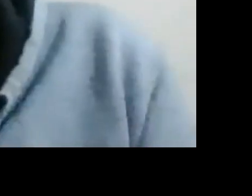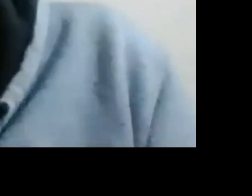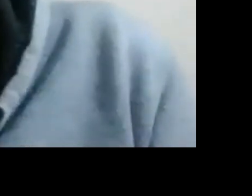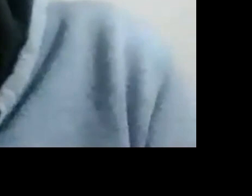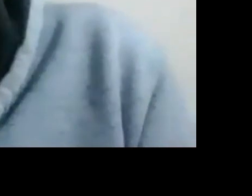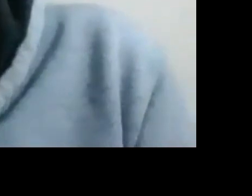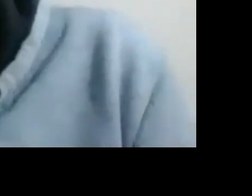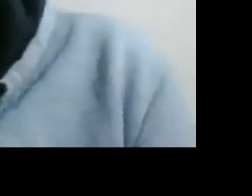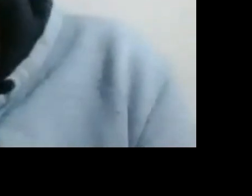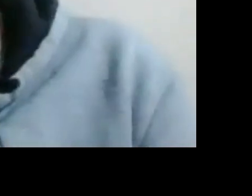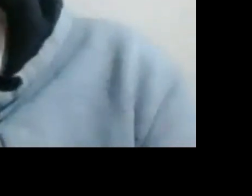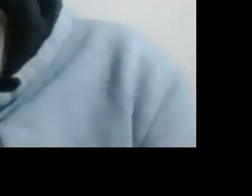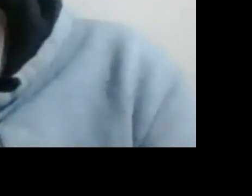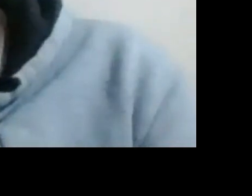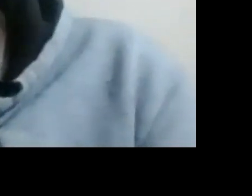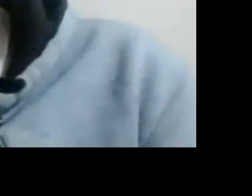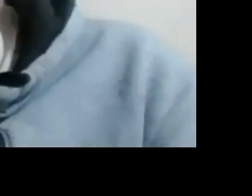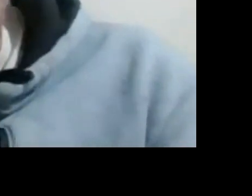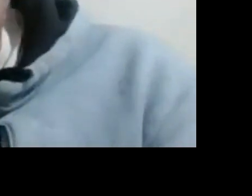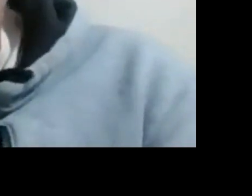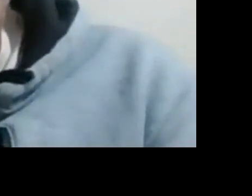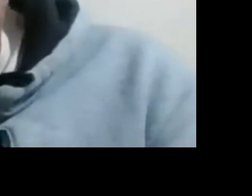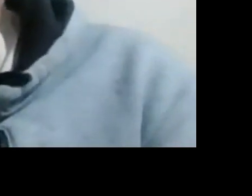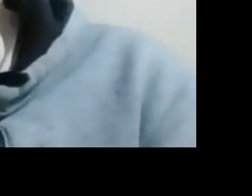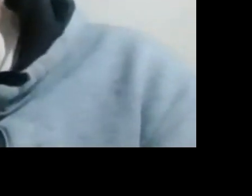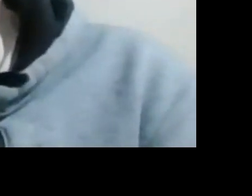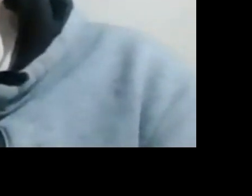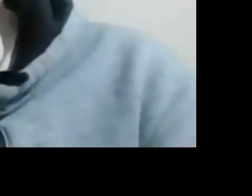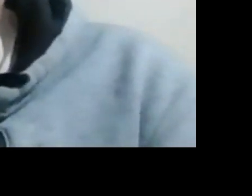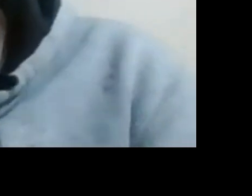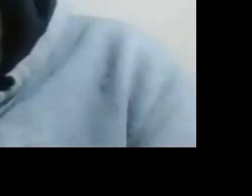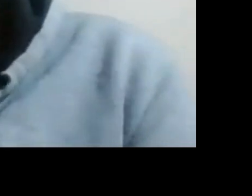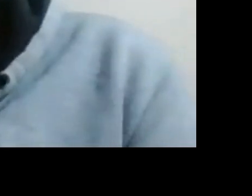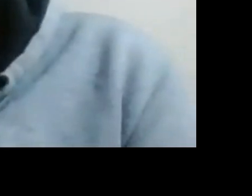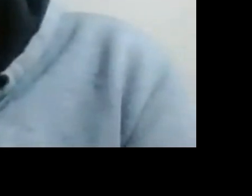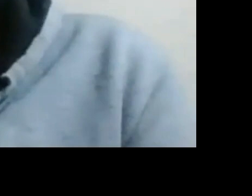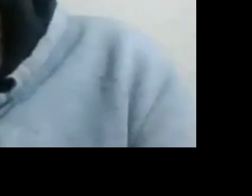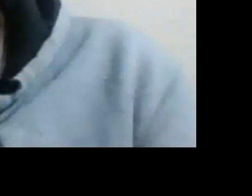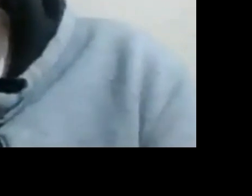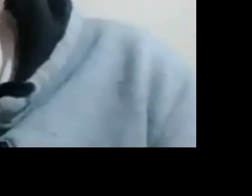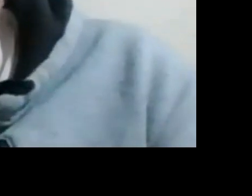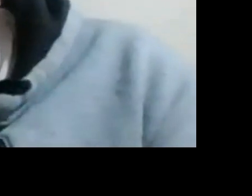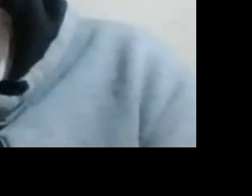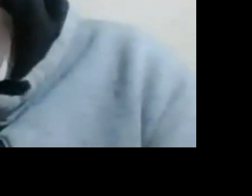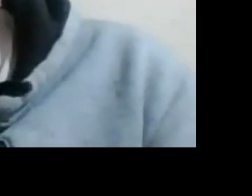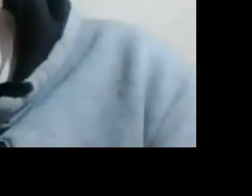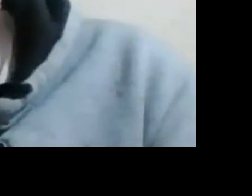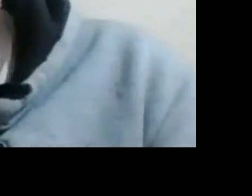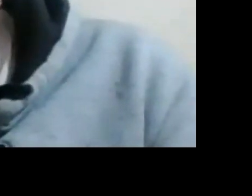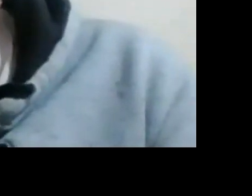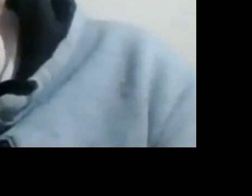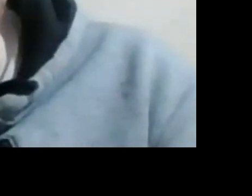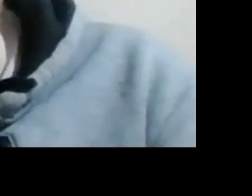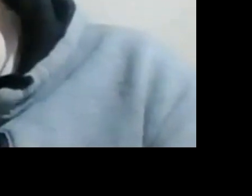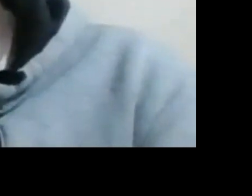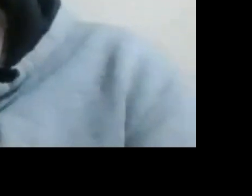importa. El tema es así, ¿cómo hace para saber cuánto es lo que va a invertir? ¿Qué pasa si pone 150